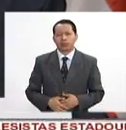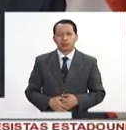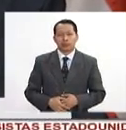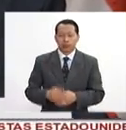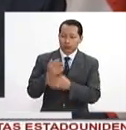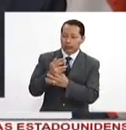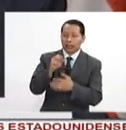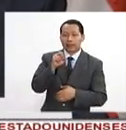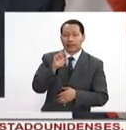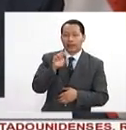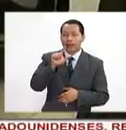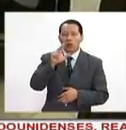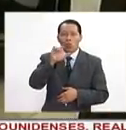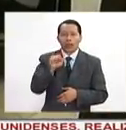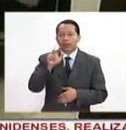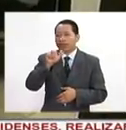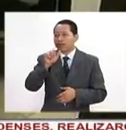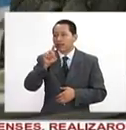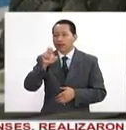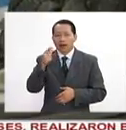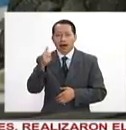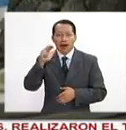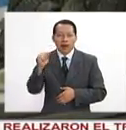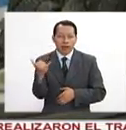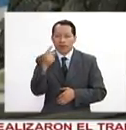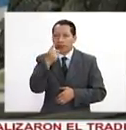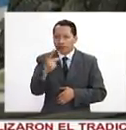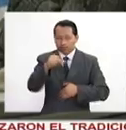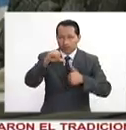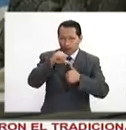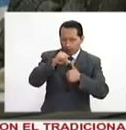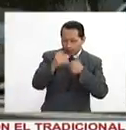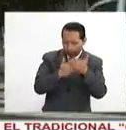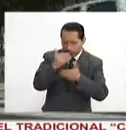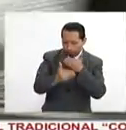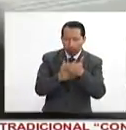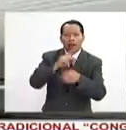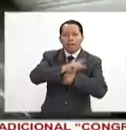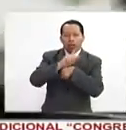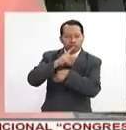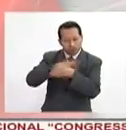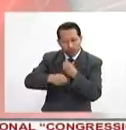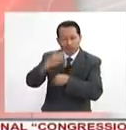el canciller Luis Videgaray que el desarrollo de Centroamérica es una responsabilidad compartida.